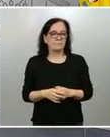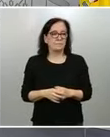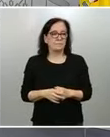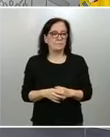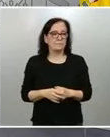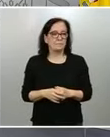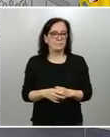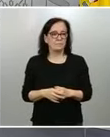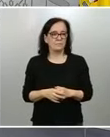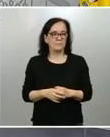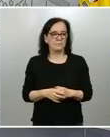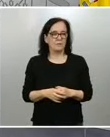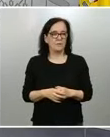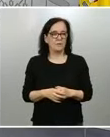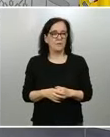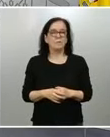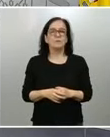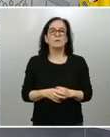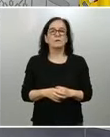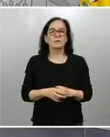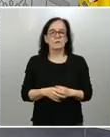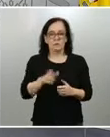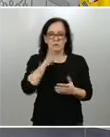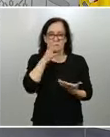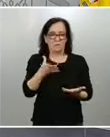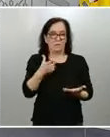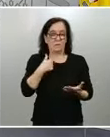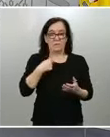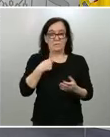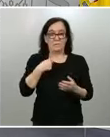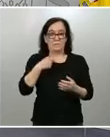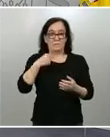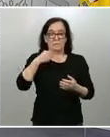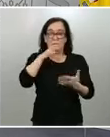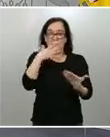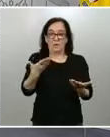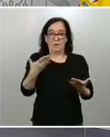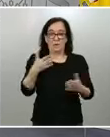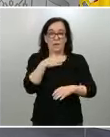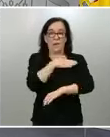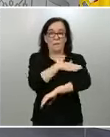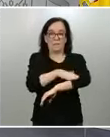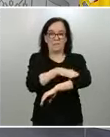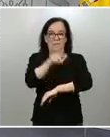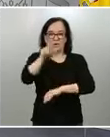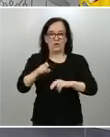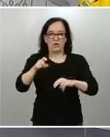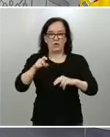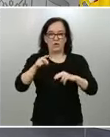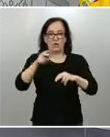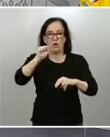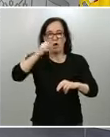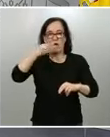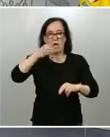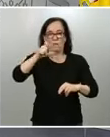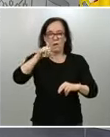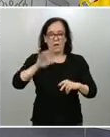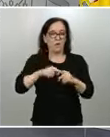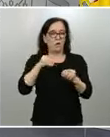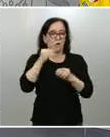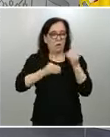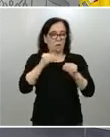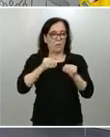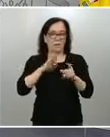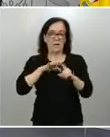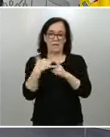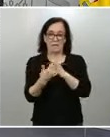o lance esa realidad de expansión administraba los está hablando de todo sustento del estado granma para las medias